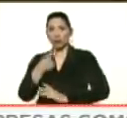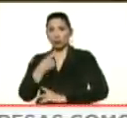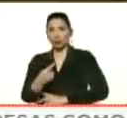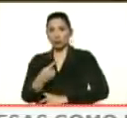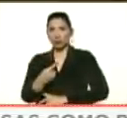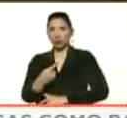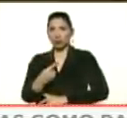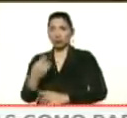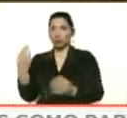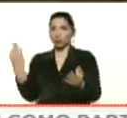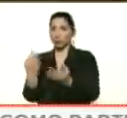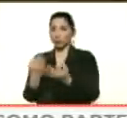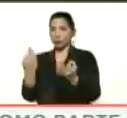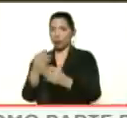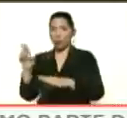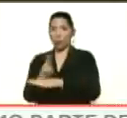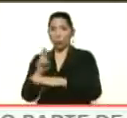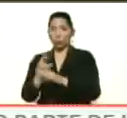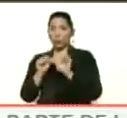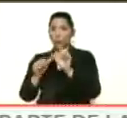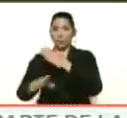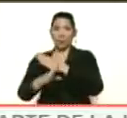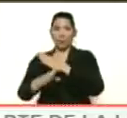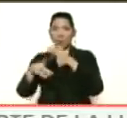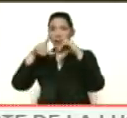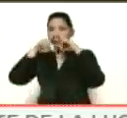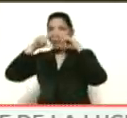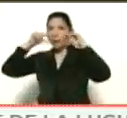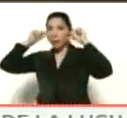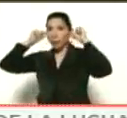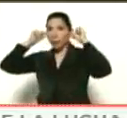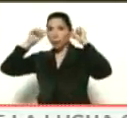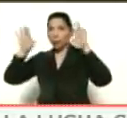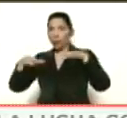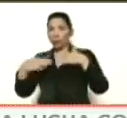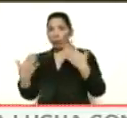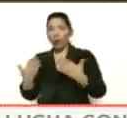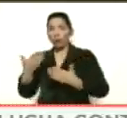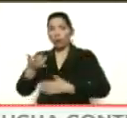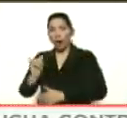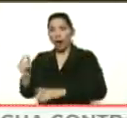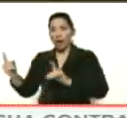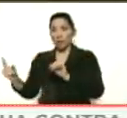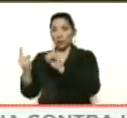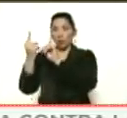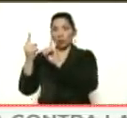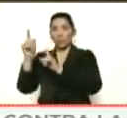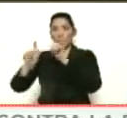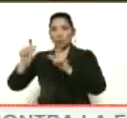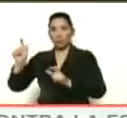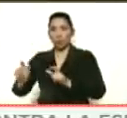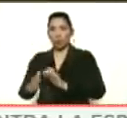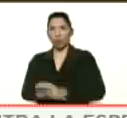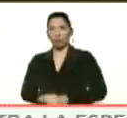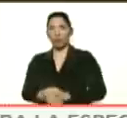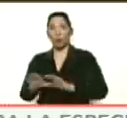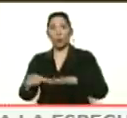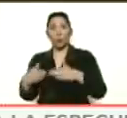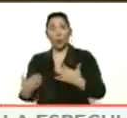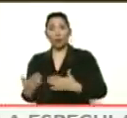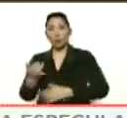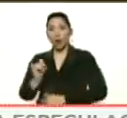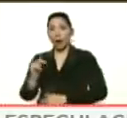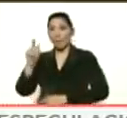que realmente el uso permanente de tapabocas, cuando haya encuentro entre personas, cuando haya presencia